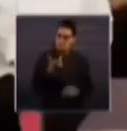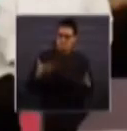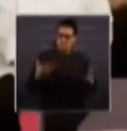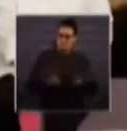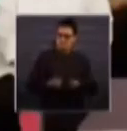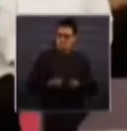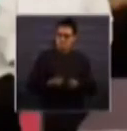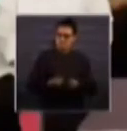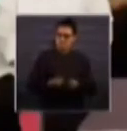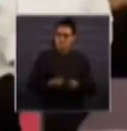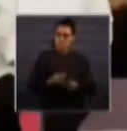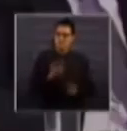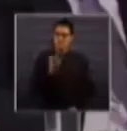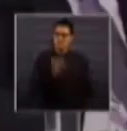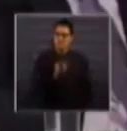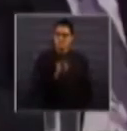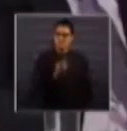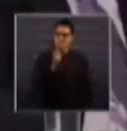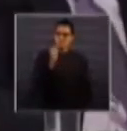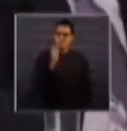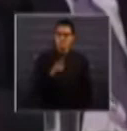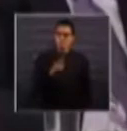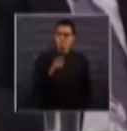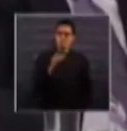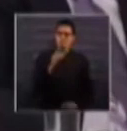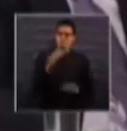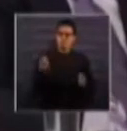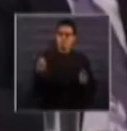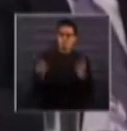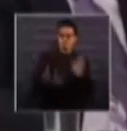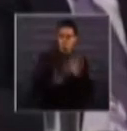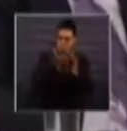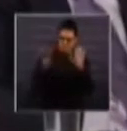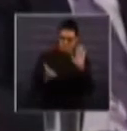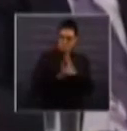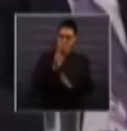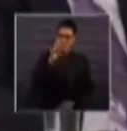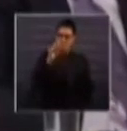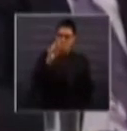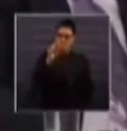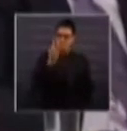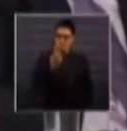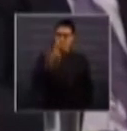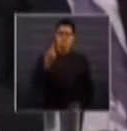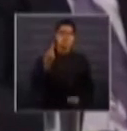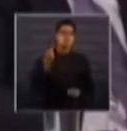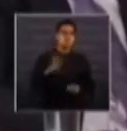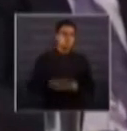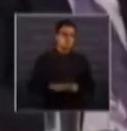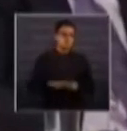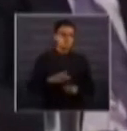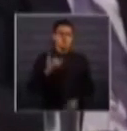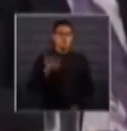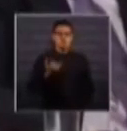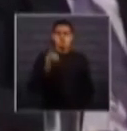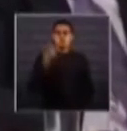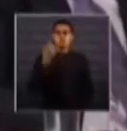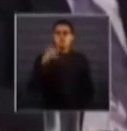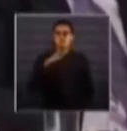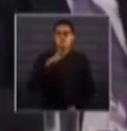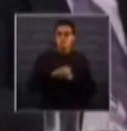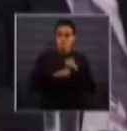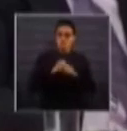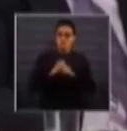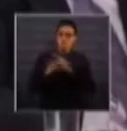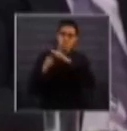equivale a con la construcción de 21 hospitales regionales o una década de inversión de la Universidad de Guanajuato.